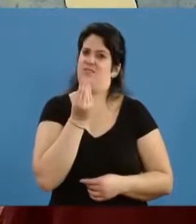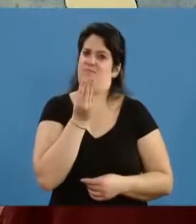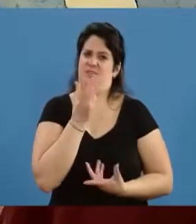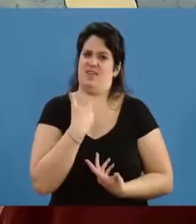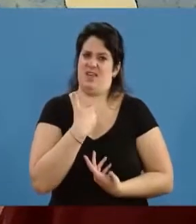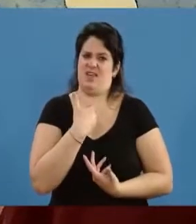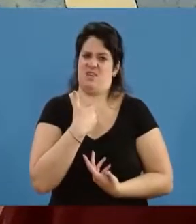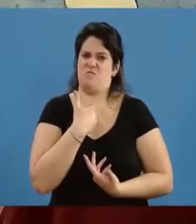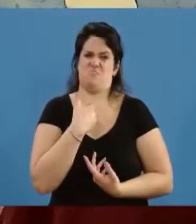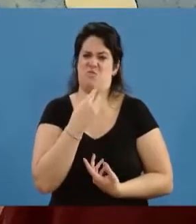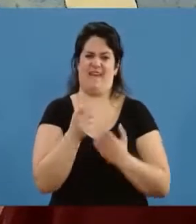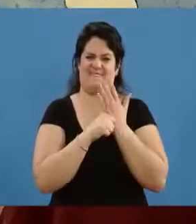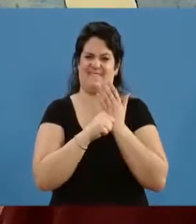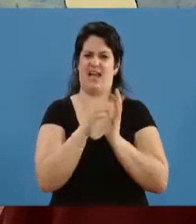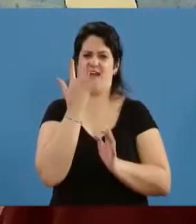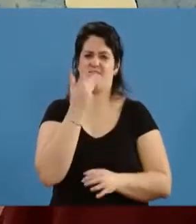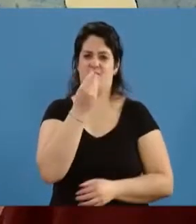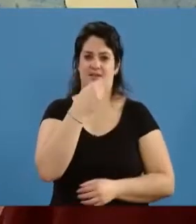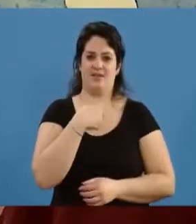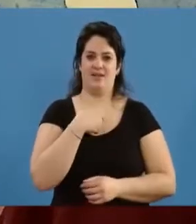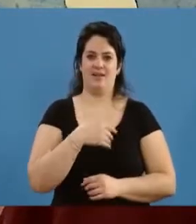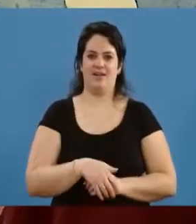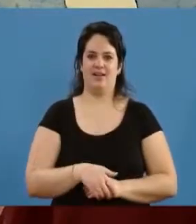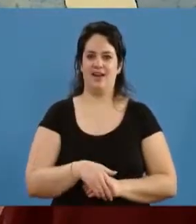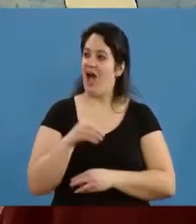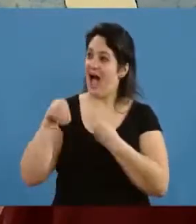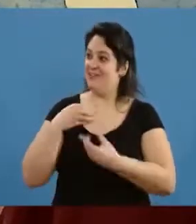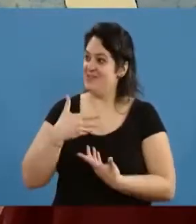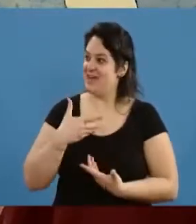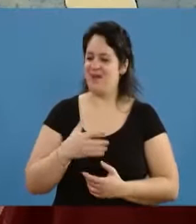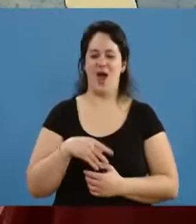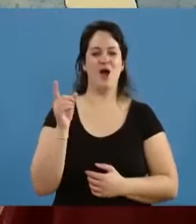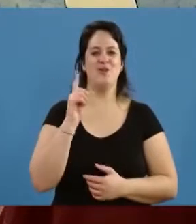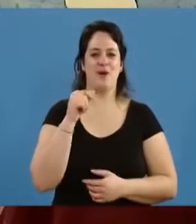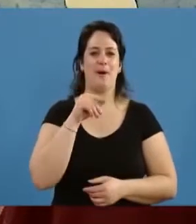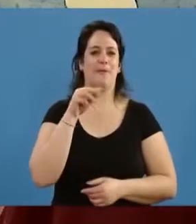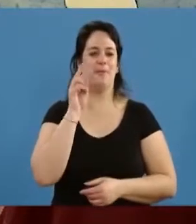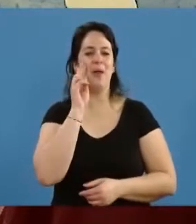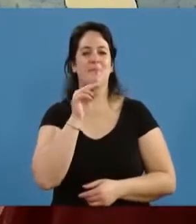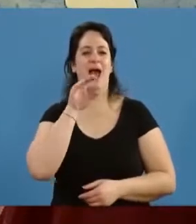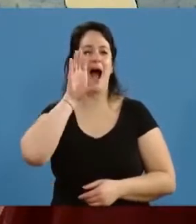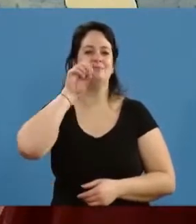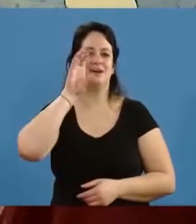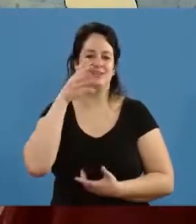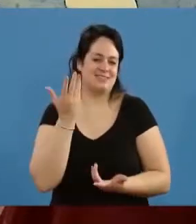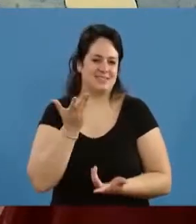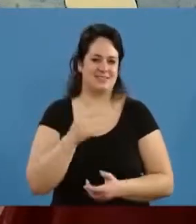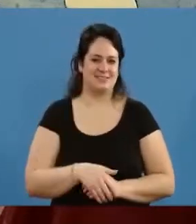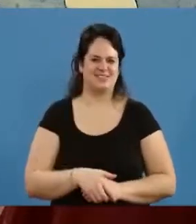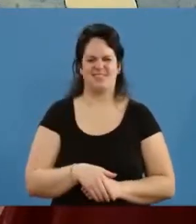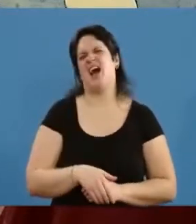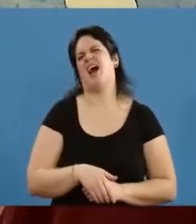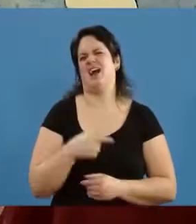miedo porque este era re carnívoro. el pariente. No, mirá la boca que tiene. A ver, Los que eran pero son